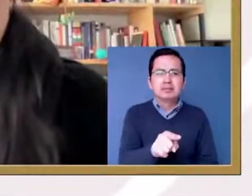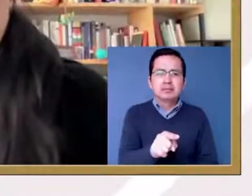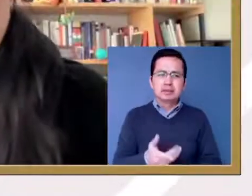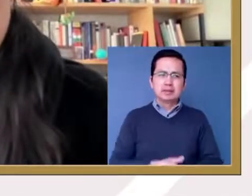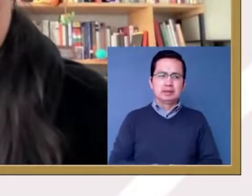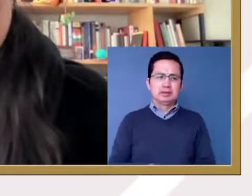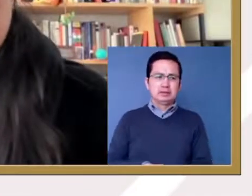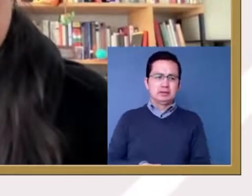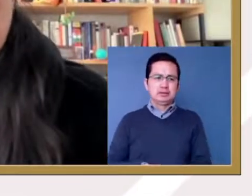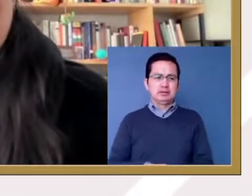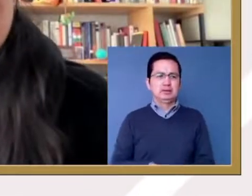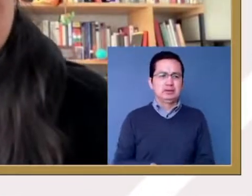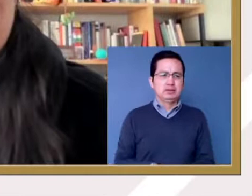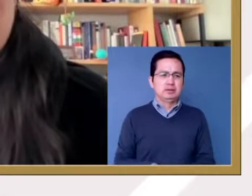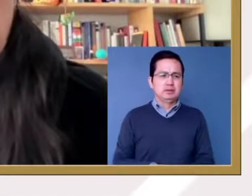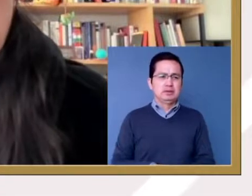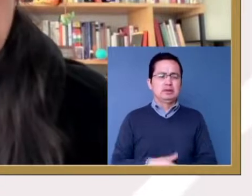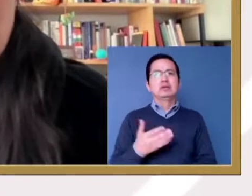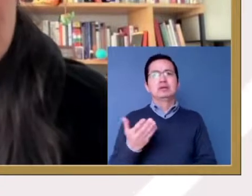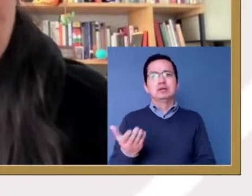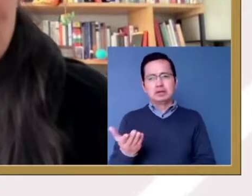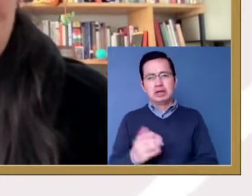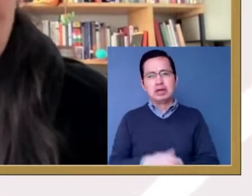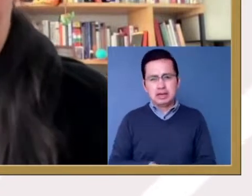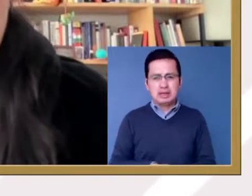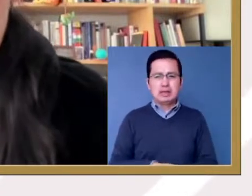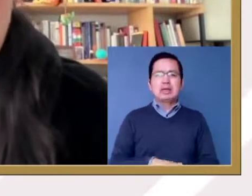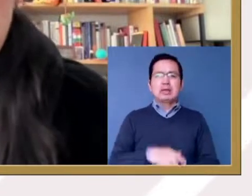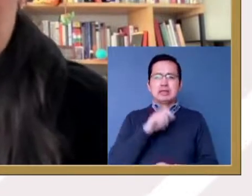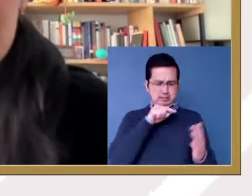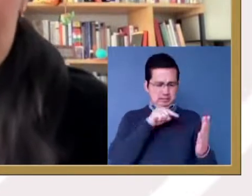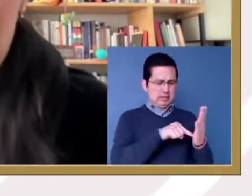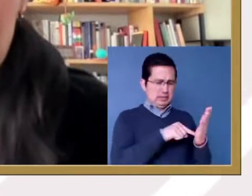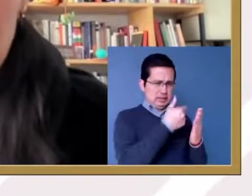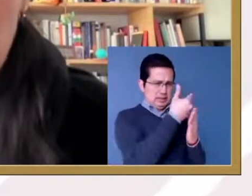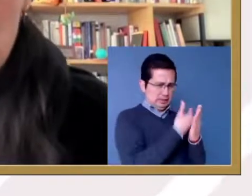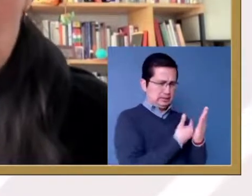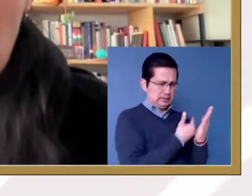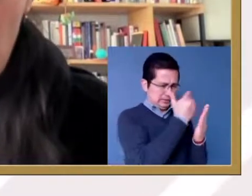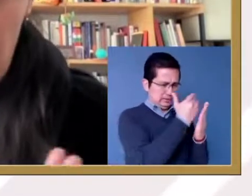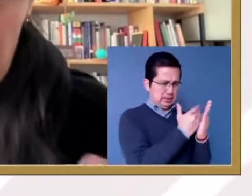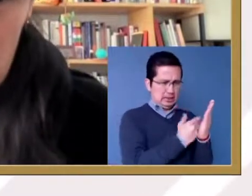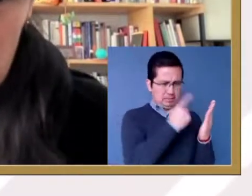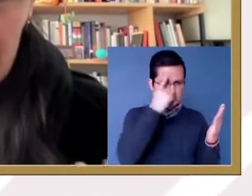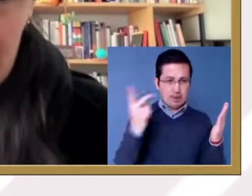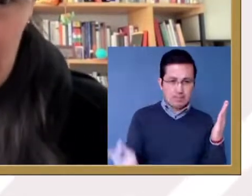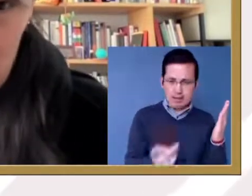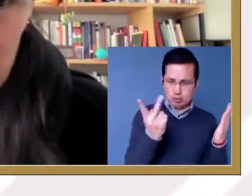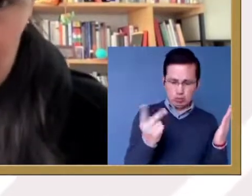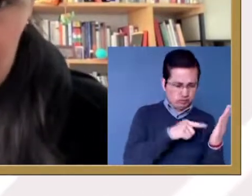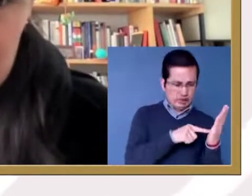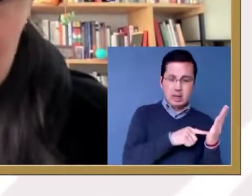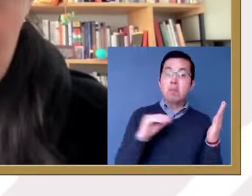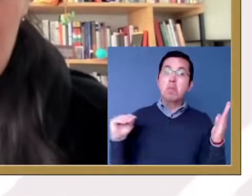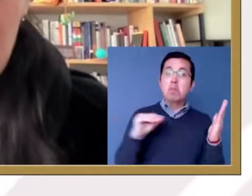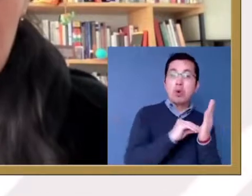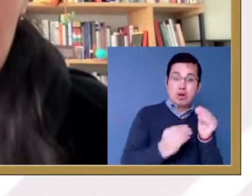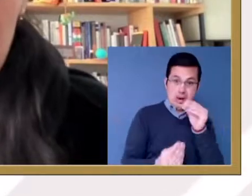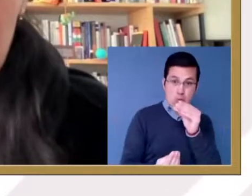como las nuevas preguntas, digamos, dentro del instrumento que no necesariamente podemos comparar con lo que teníamos